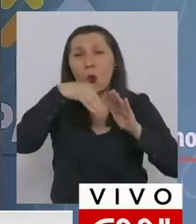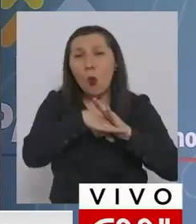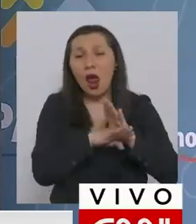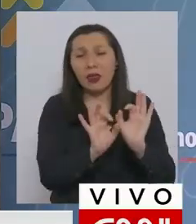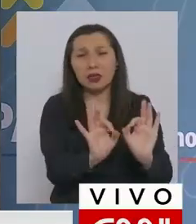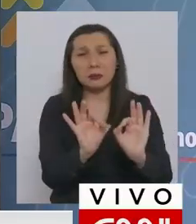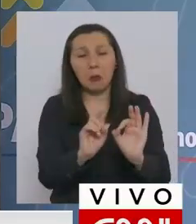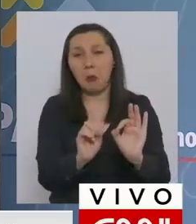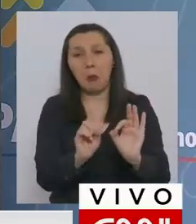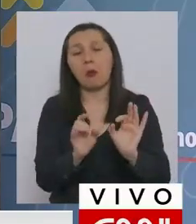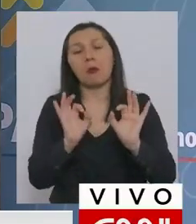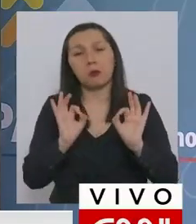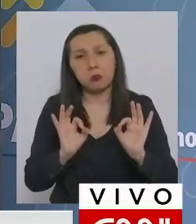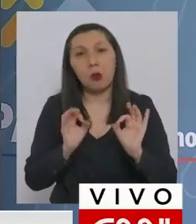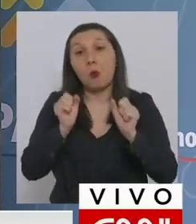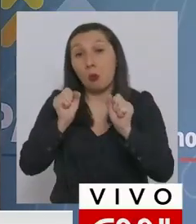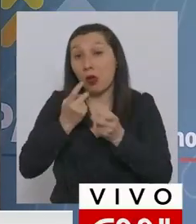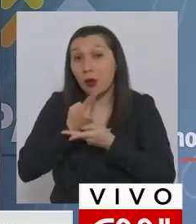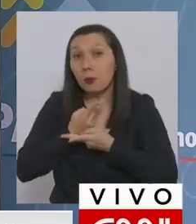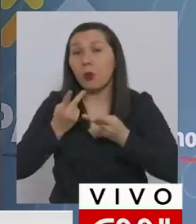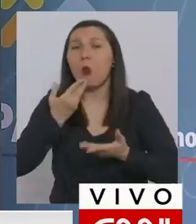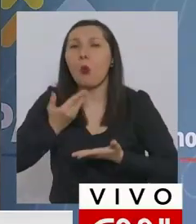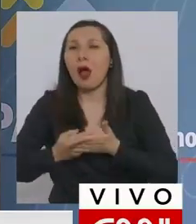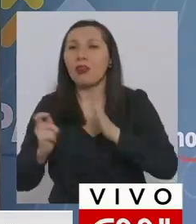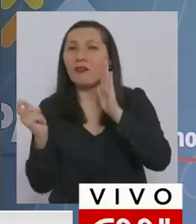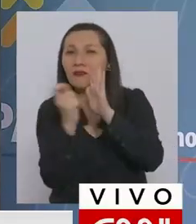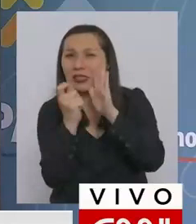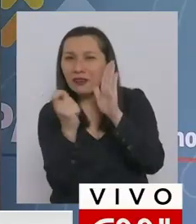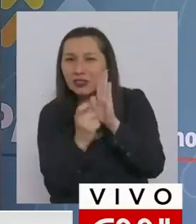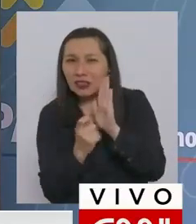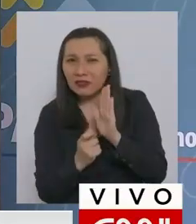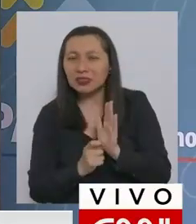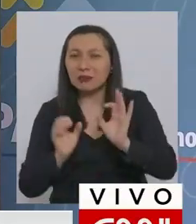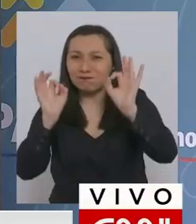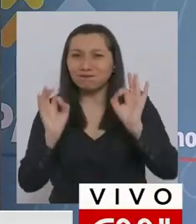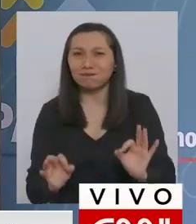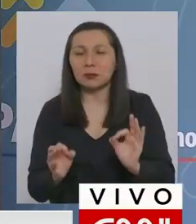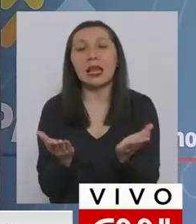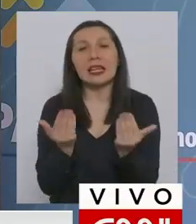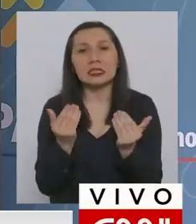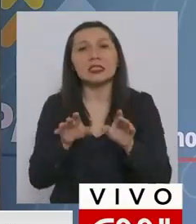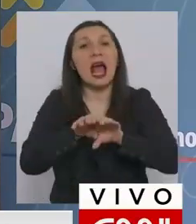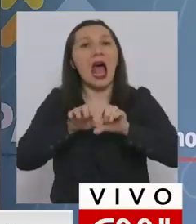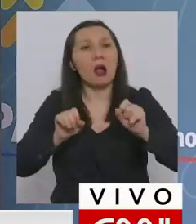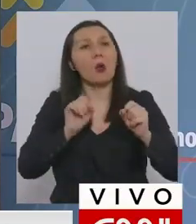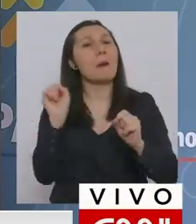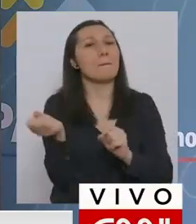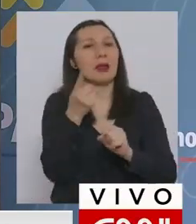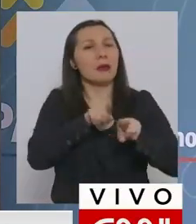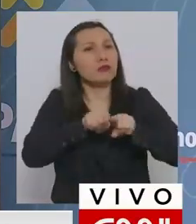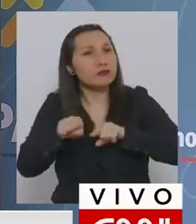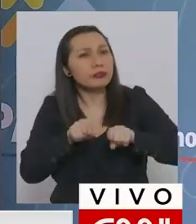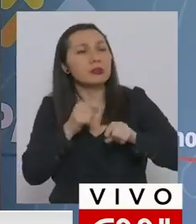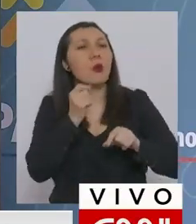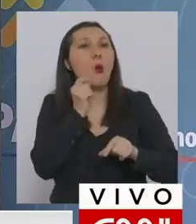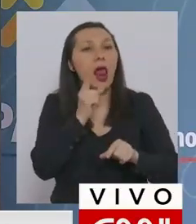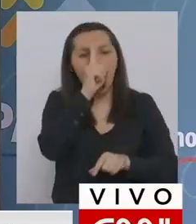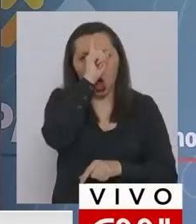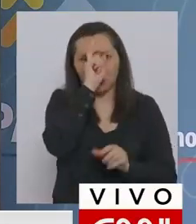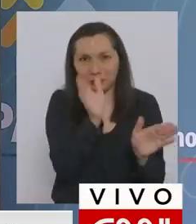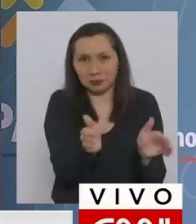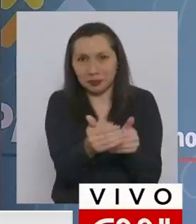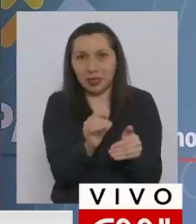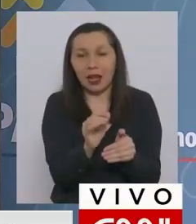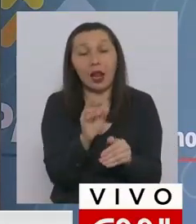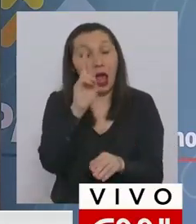posible. Subsecretaria, ¿pero va a ser durante este año el inicio de esa vacunación o el próximo? No, de todas maneras va a ser durante este